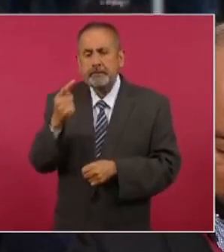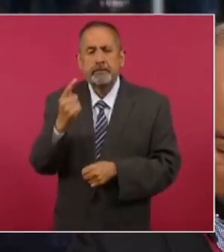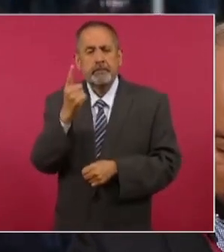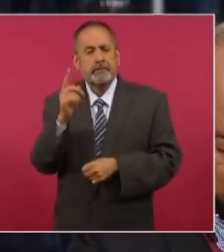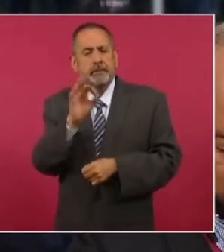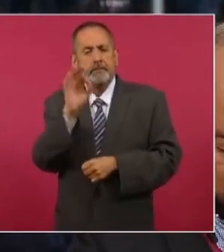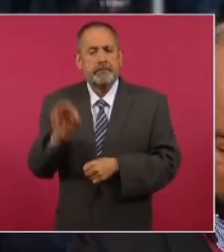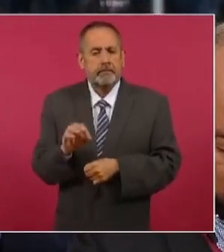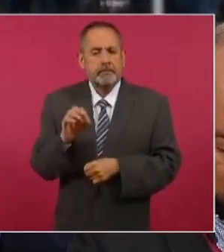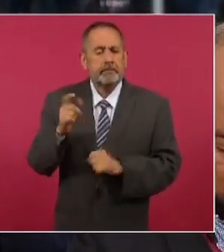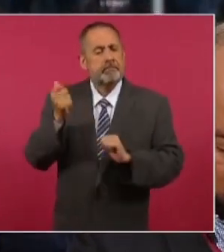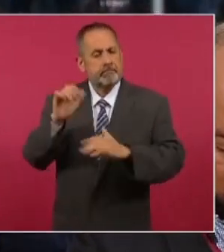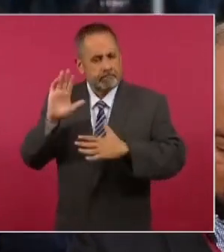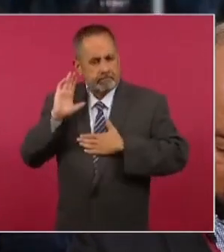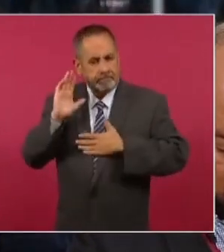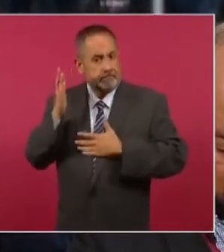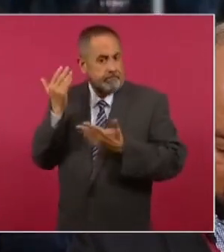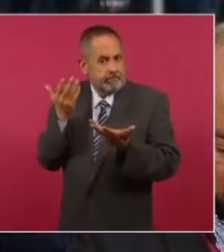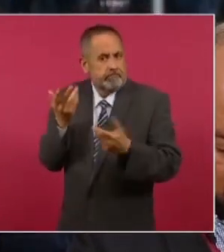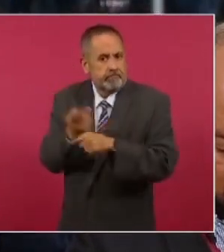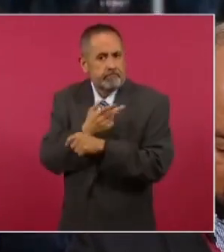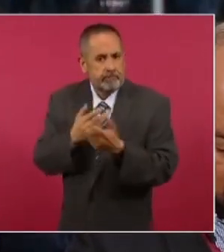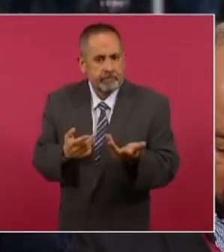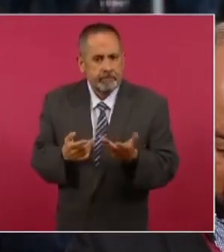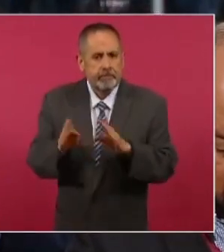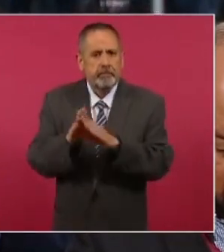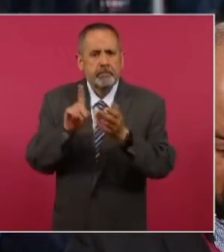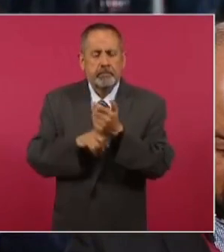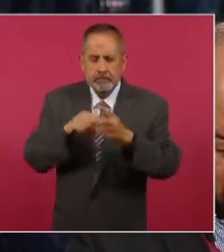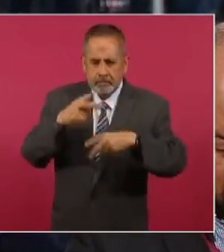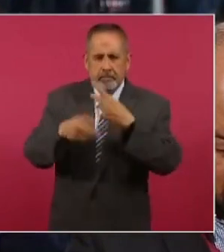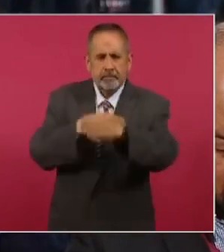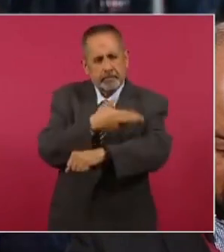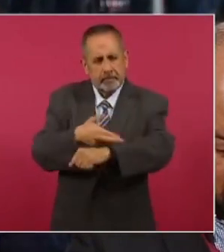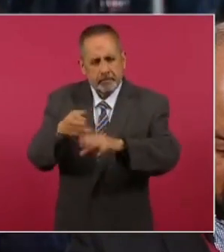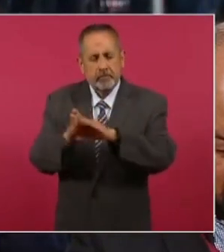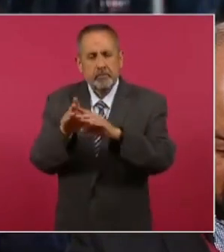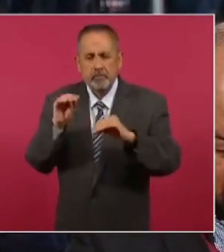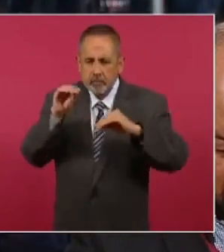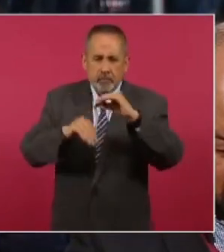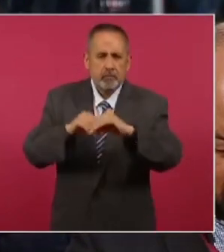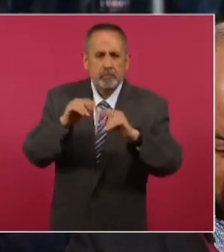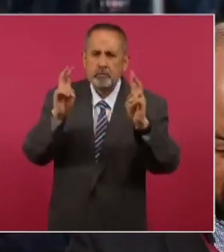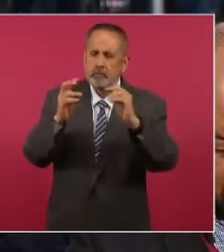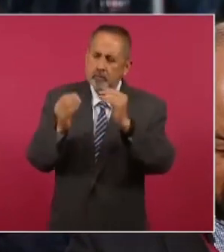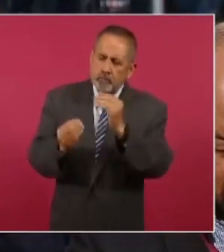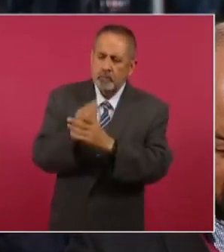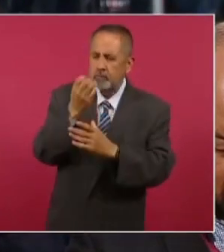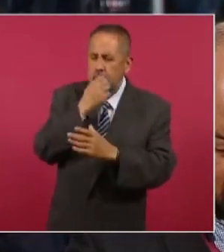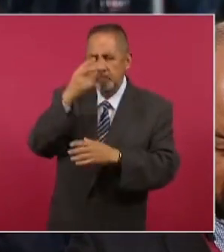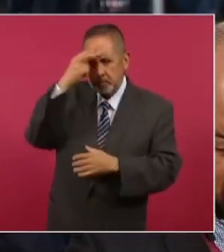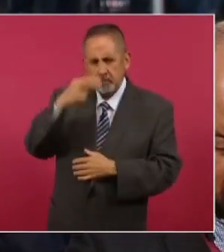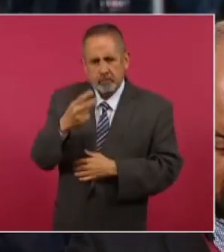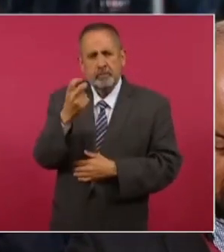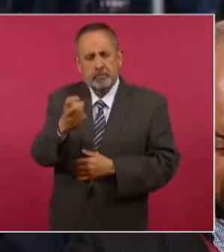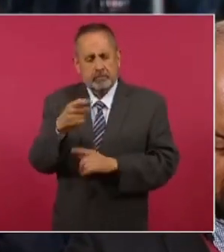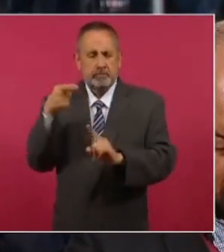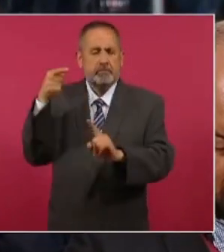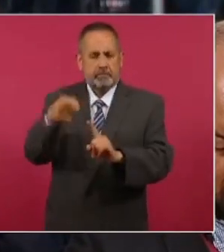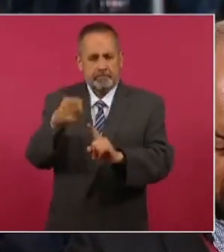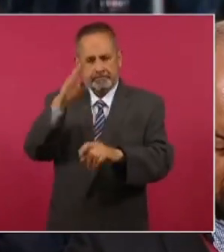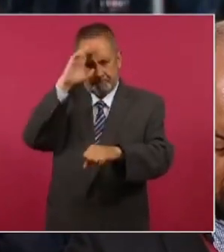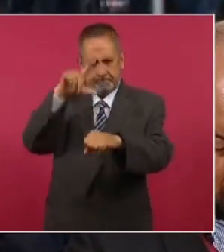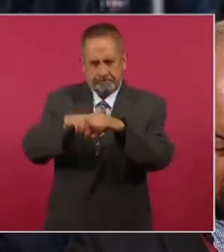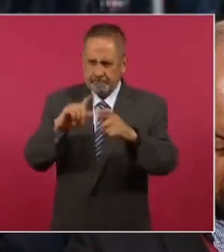1% que era una promesa y como le estamos haciendo con la construcción de una nueva escuela mexicana que sea eso un centro